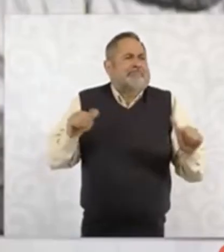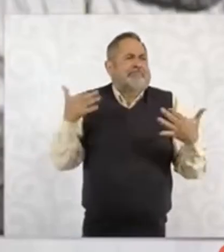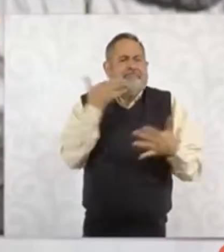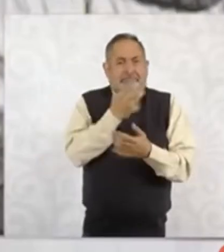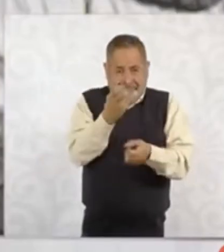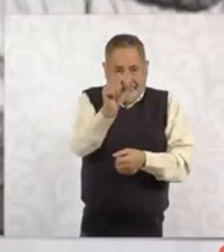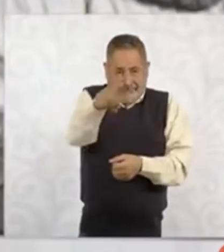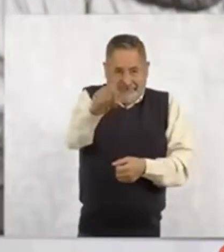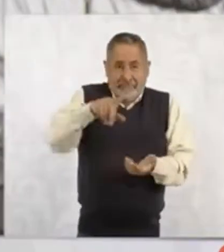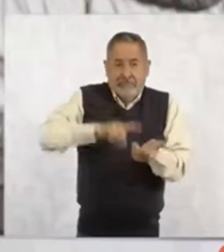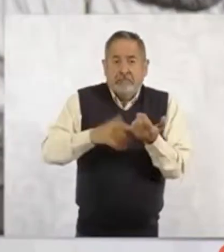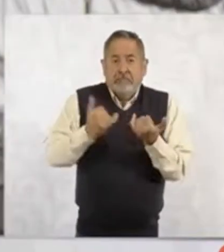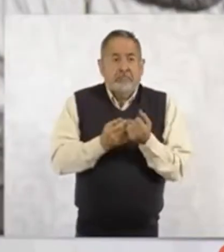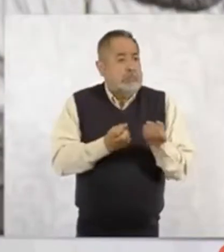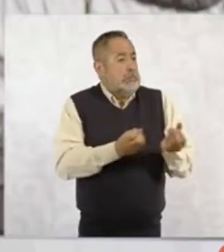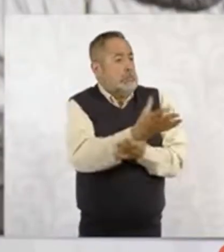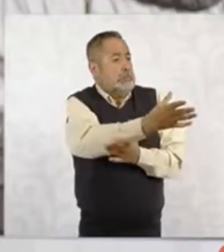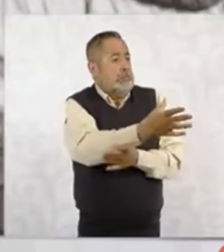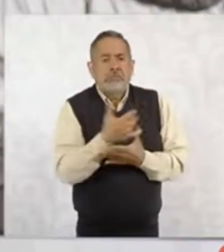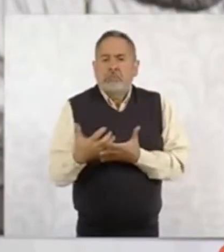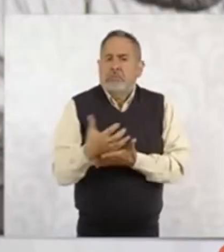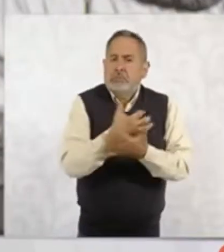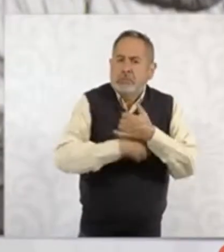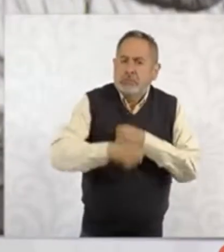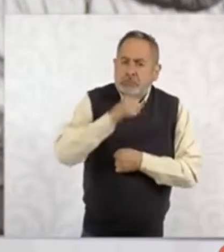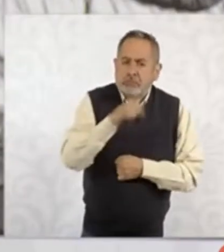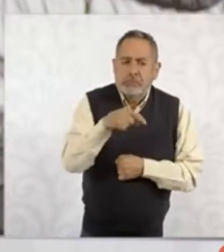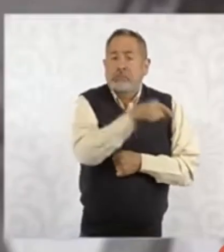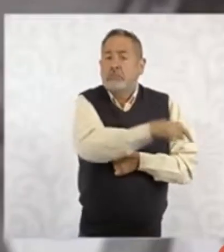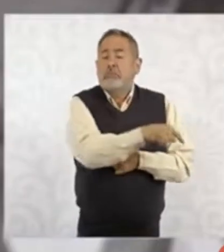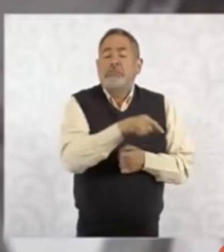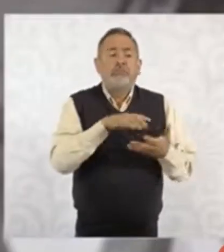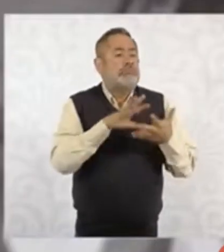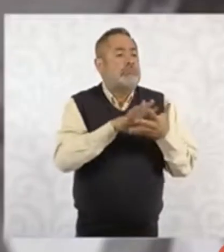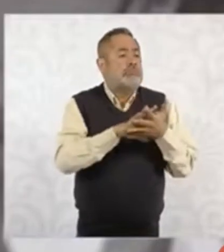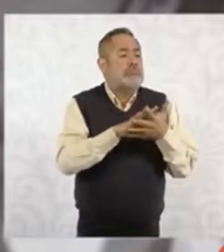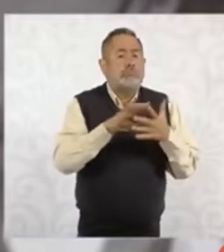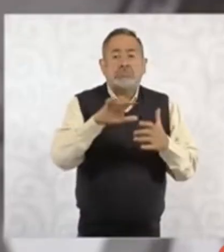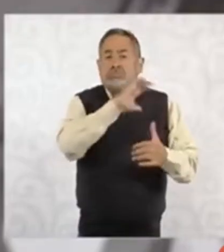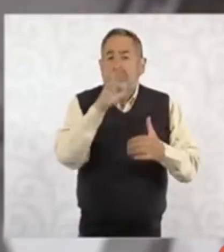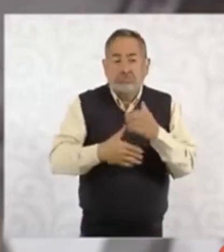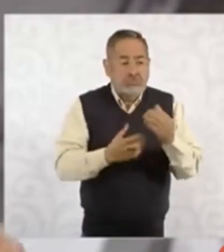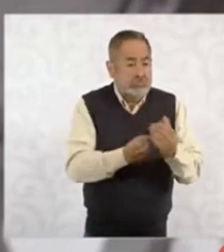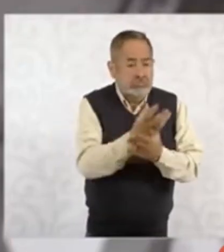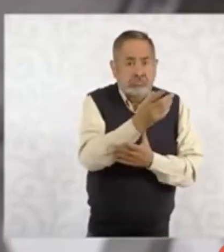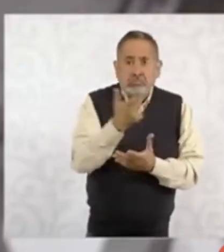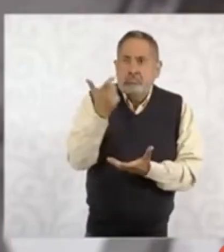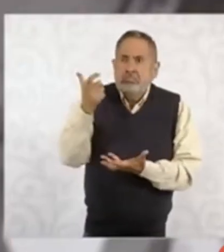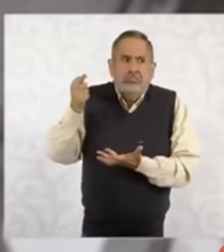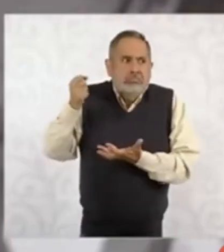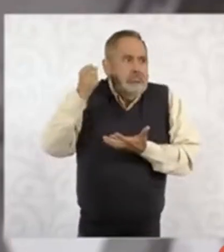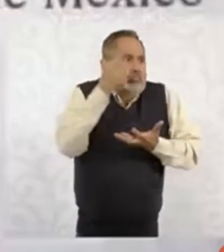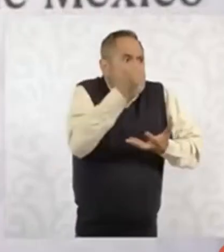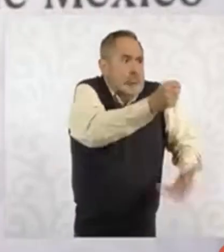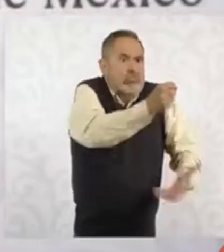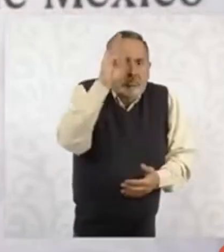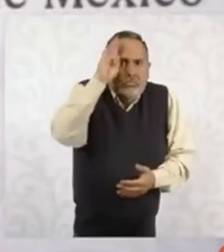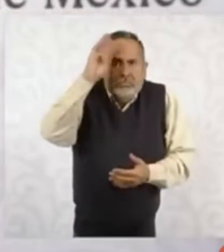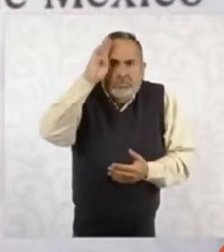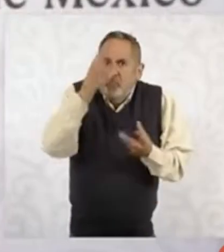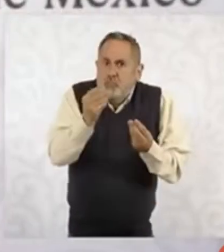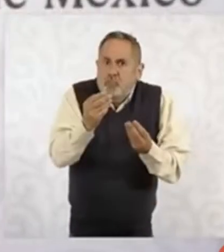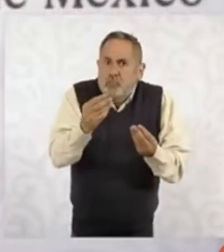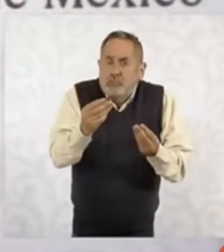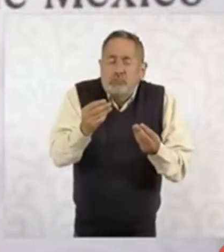con este caso? Raúl Salinas estuvo preso y después le regresaron todo el dinero. O el caso de una esposa de